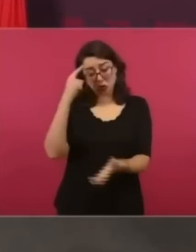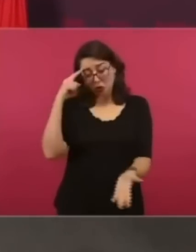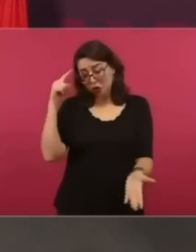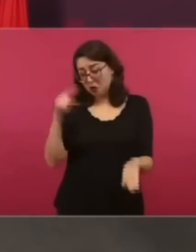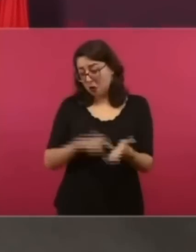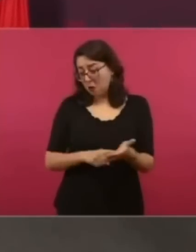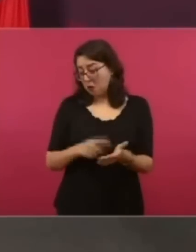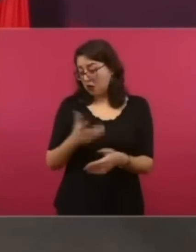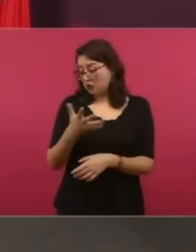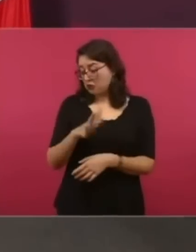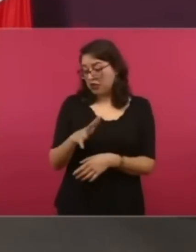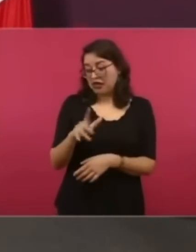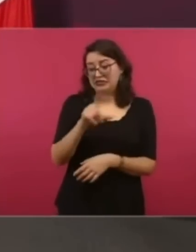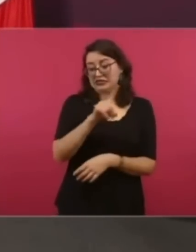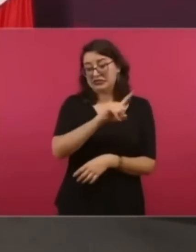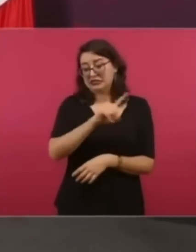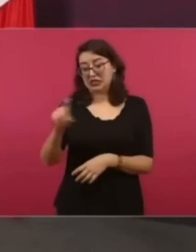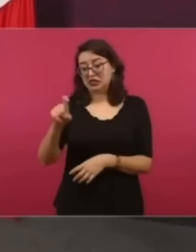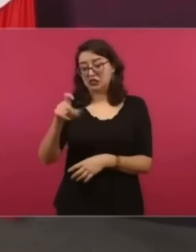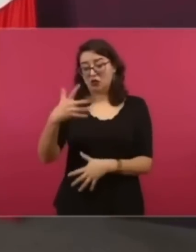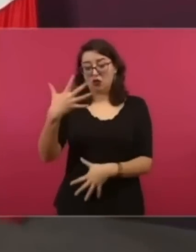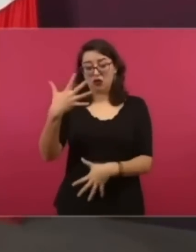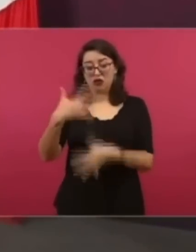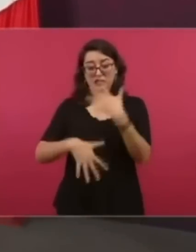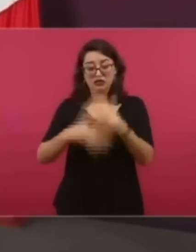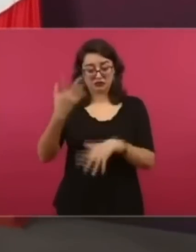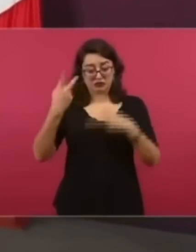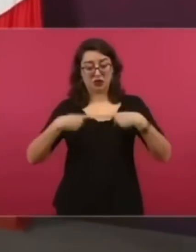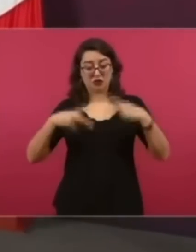ciento quince detenidos